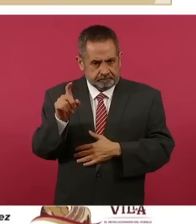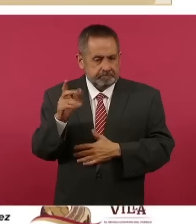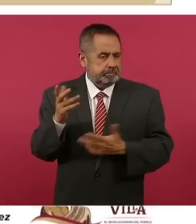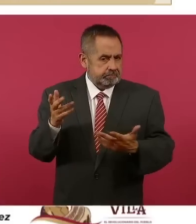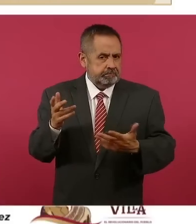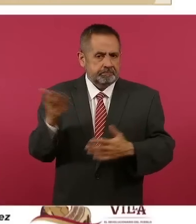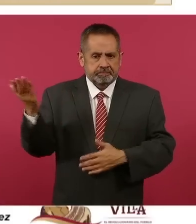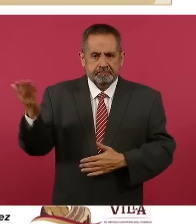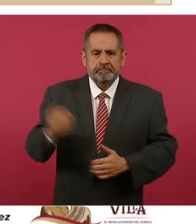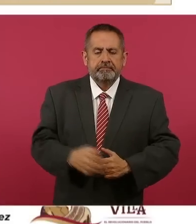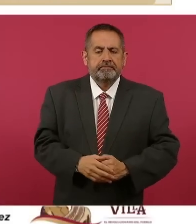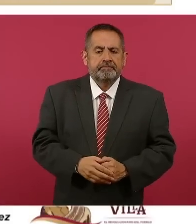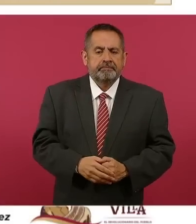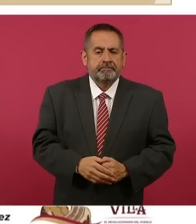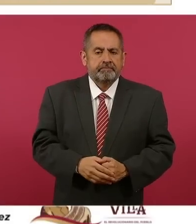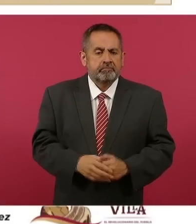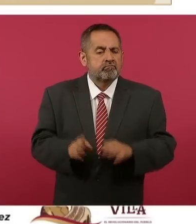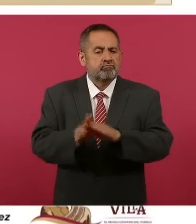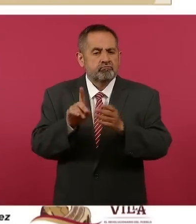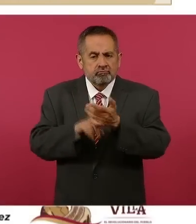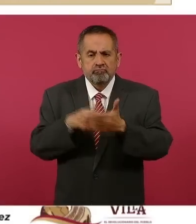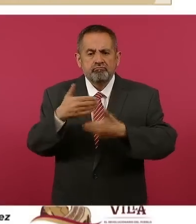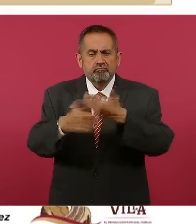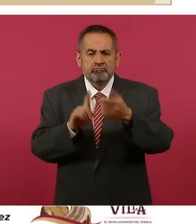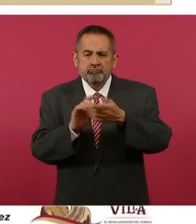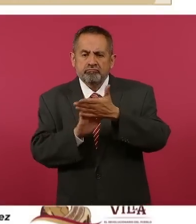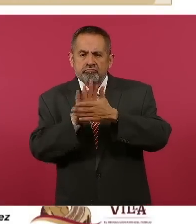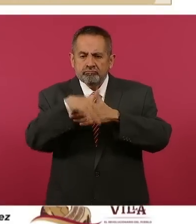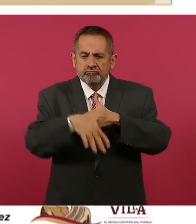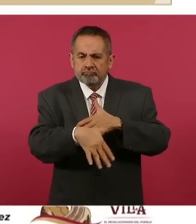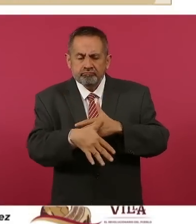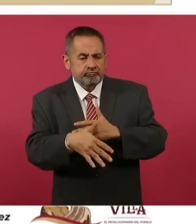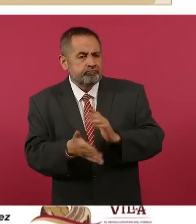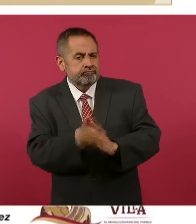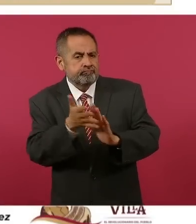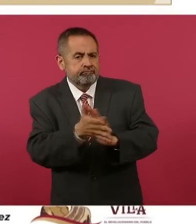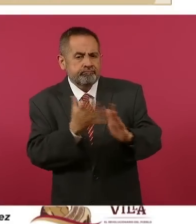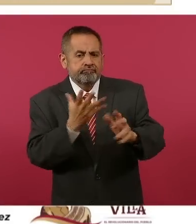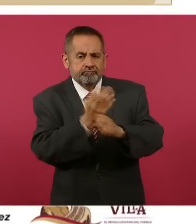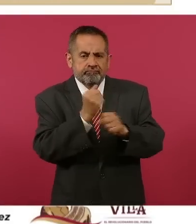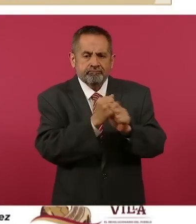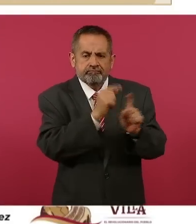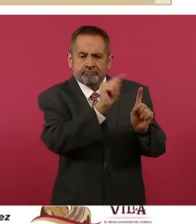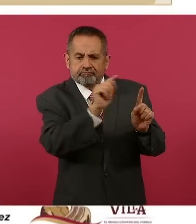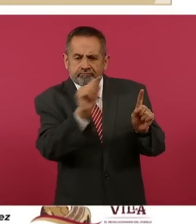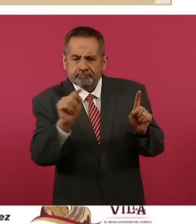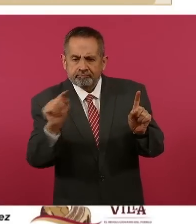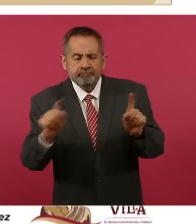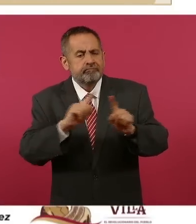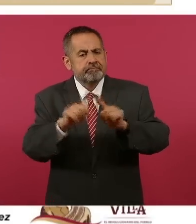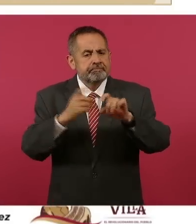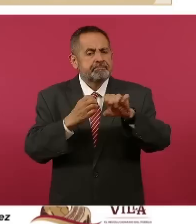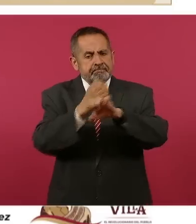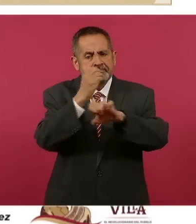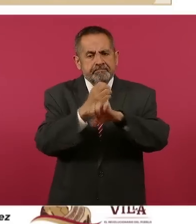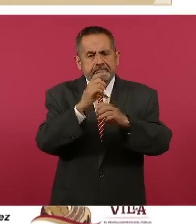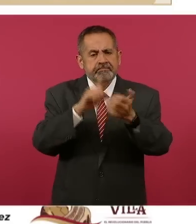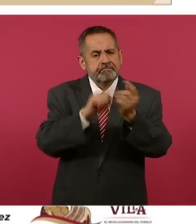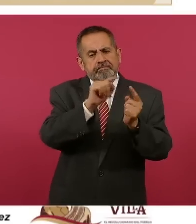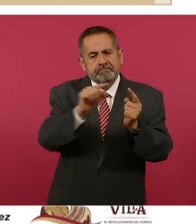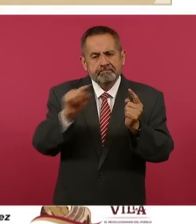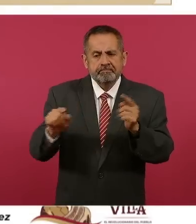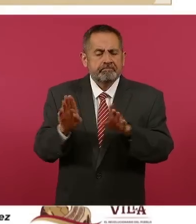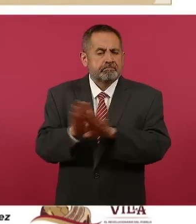México avanza en la construcción de presas y acueductos para el suministro de agua potable en distintas entidades del país, con un